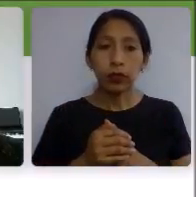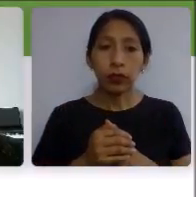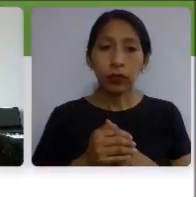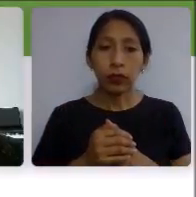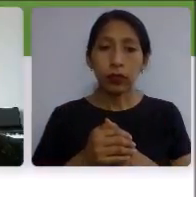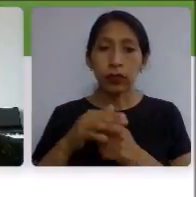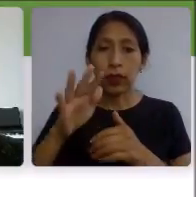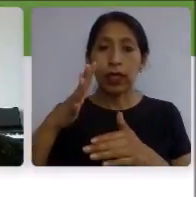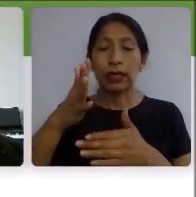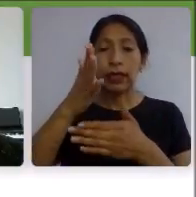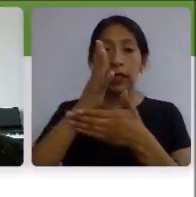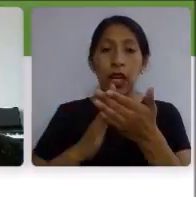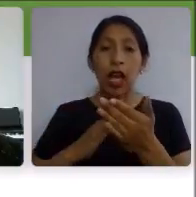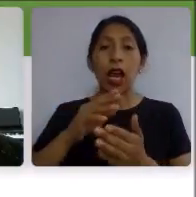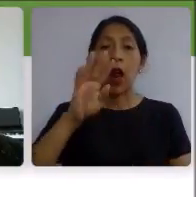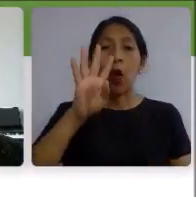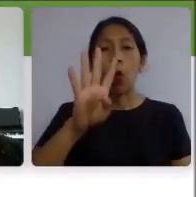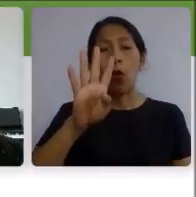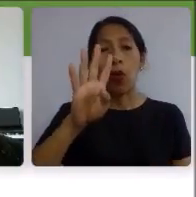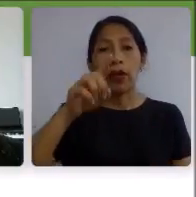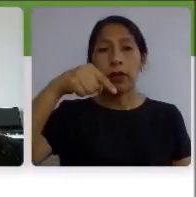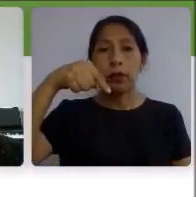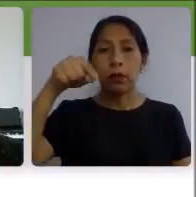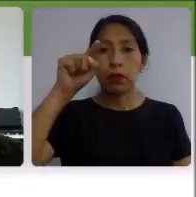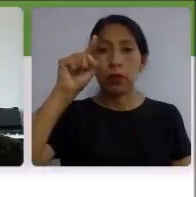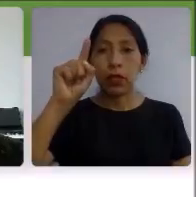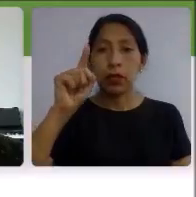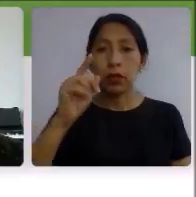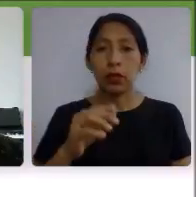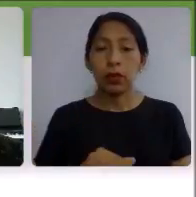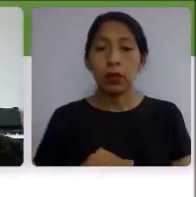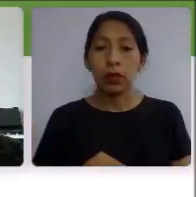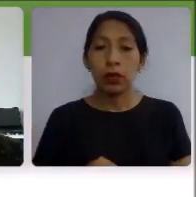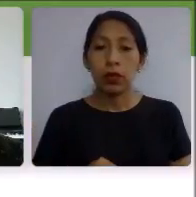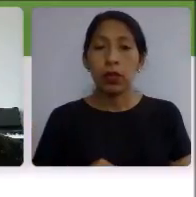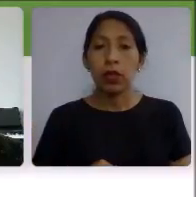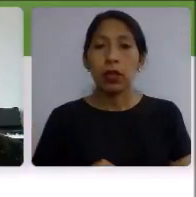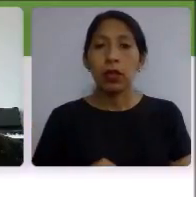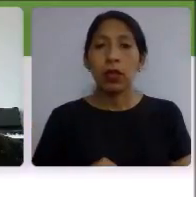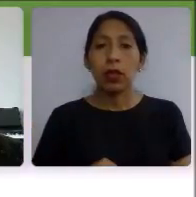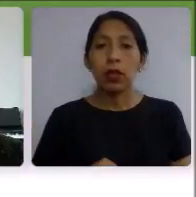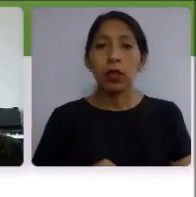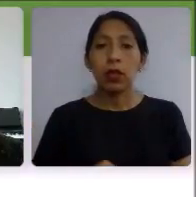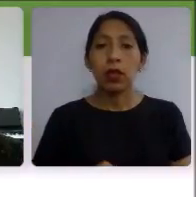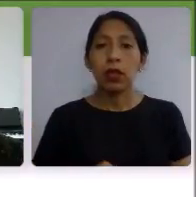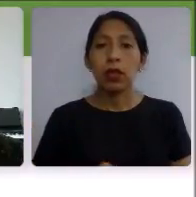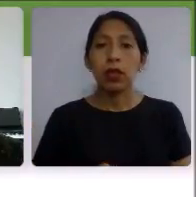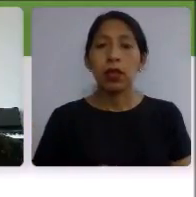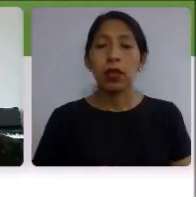cerca de la mitad, 4 millones y medio, poco más de 4 millones y medio de estos grupos